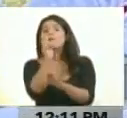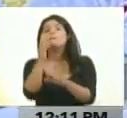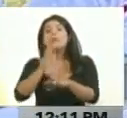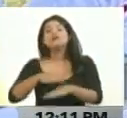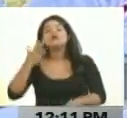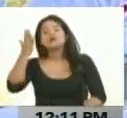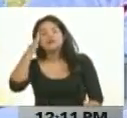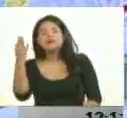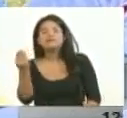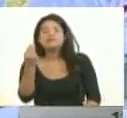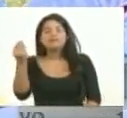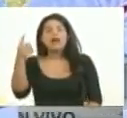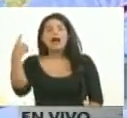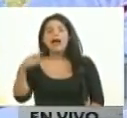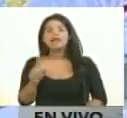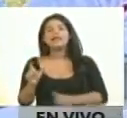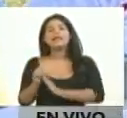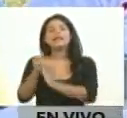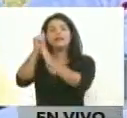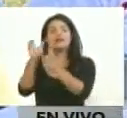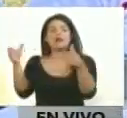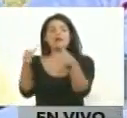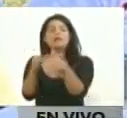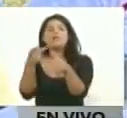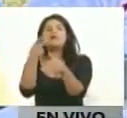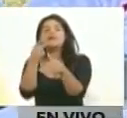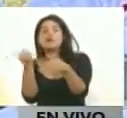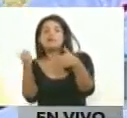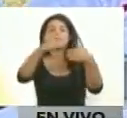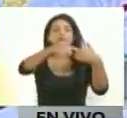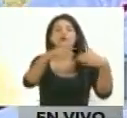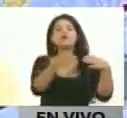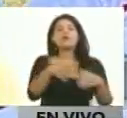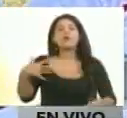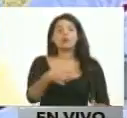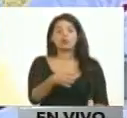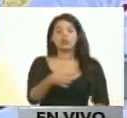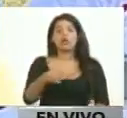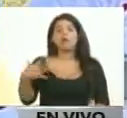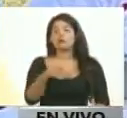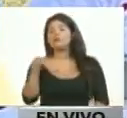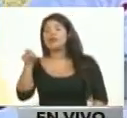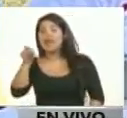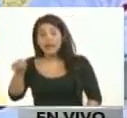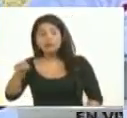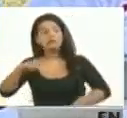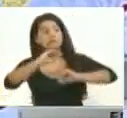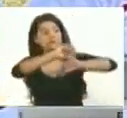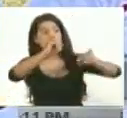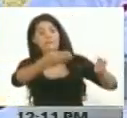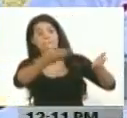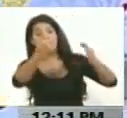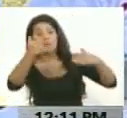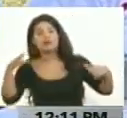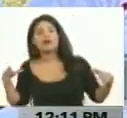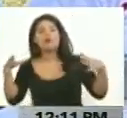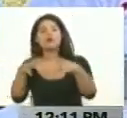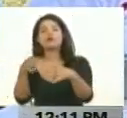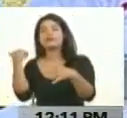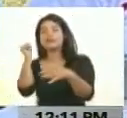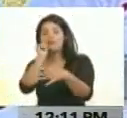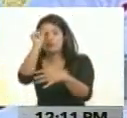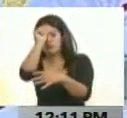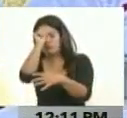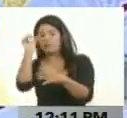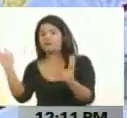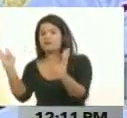afectos a un partido que conforma la MUT estaban llamando, coordinando a una reunión que se iba a efectuar sábado y domingo. Eso